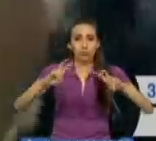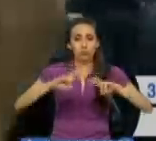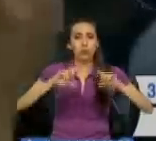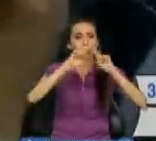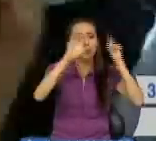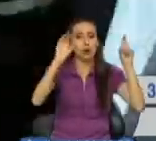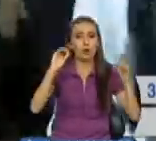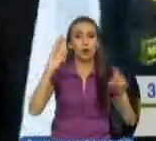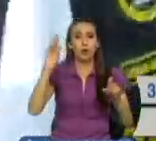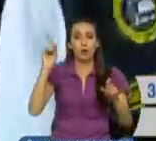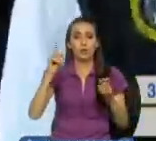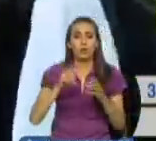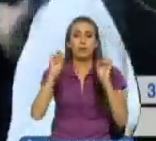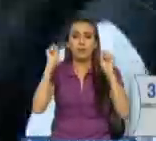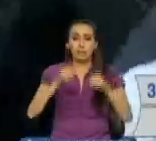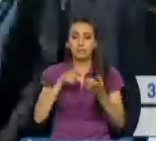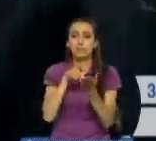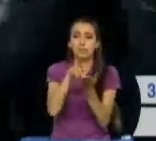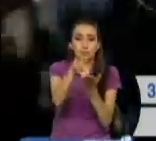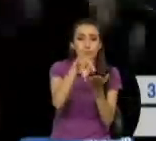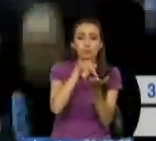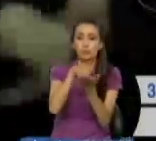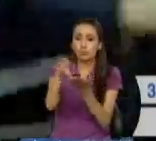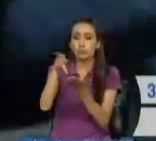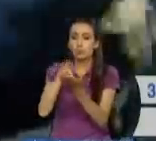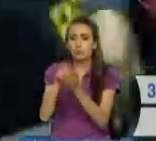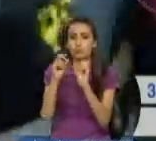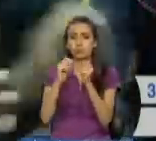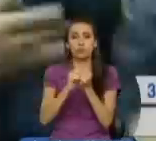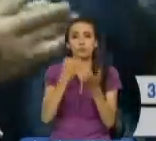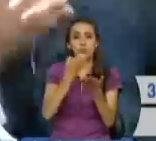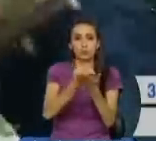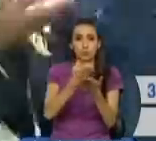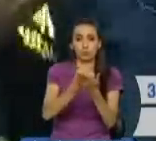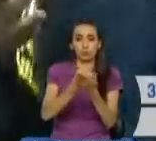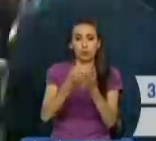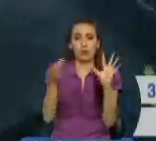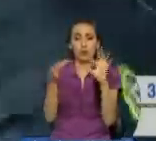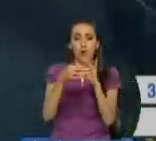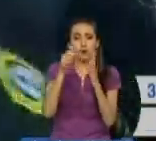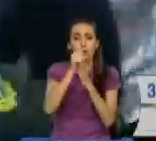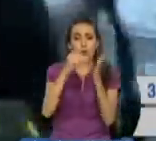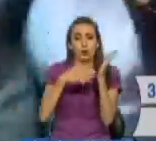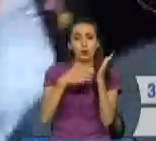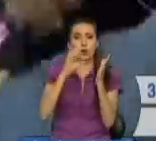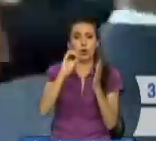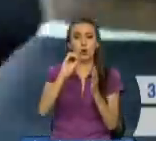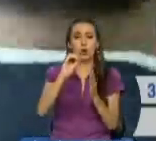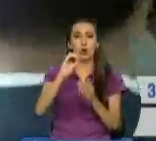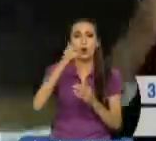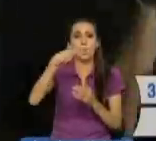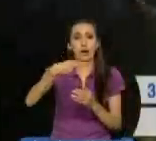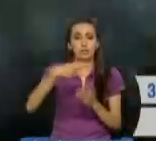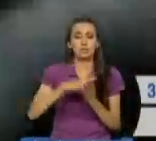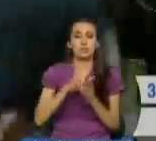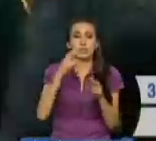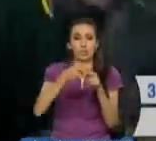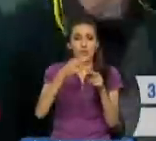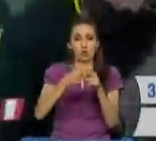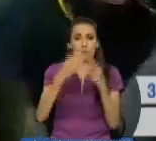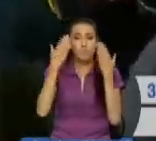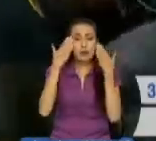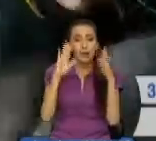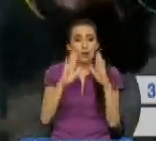brech la empresa admitió haber entregado aportes económicos en conversaciones donde se menciona un proyecto proyecto denominado Oh según el fiscal Germán Juárez